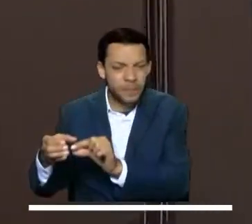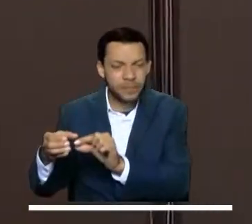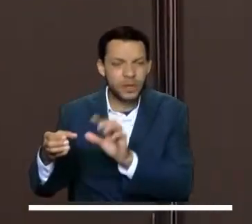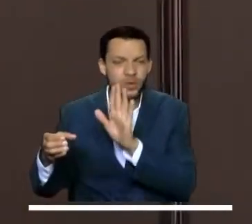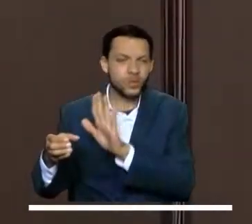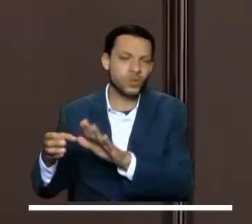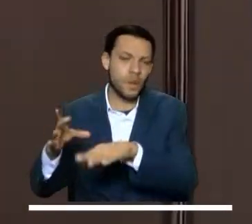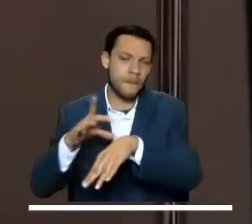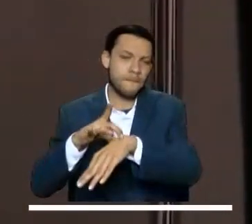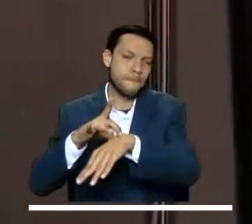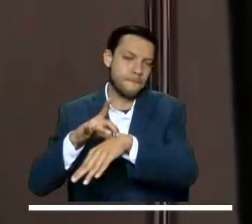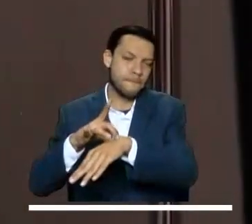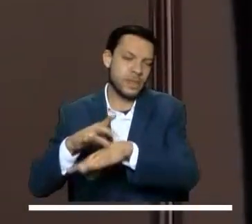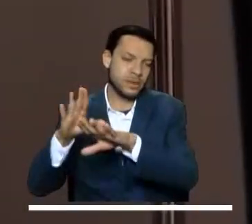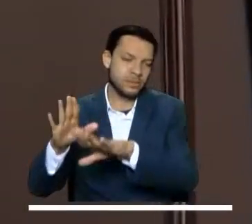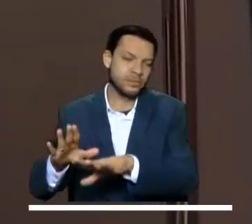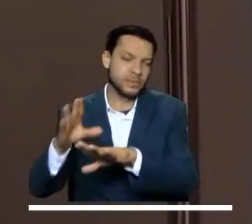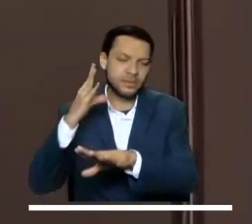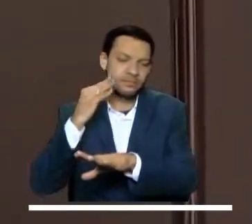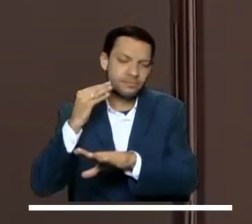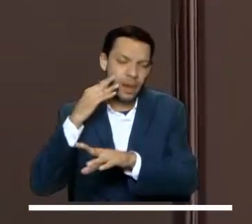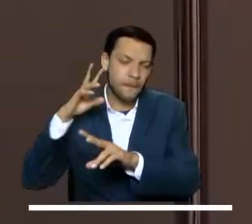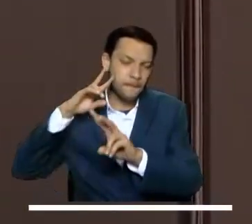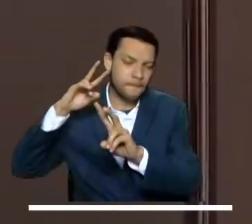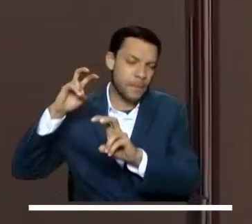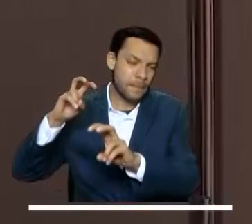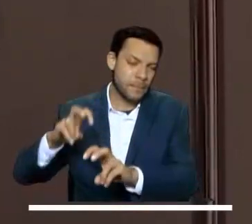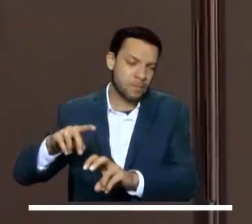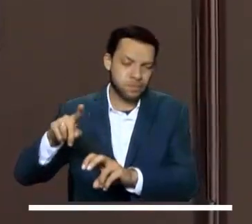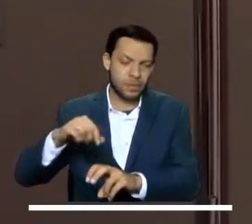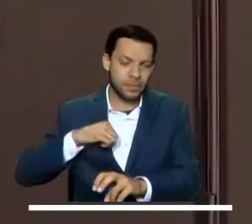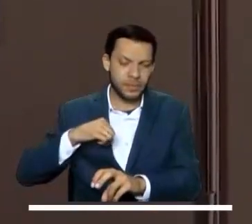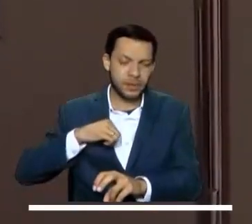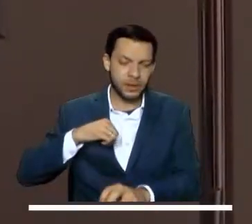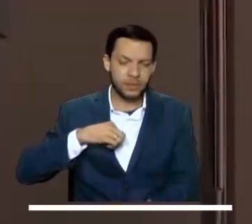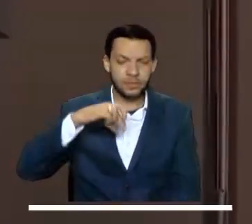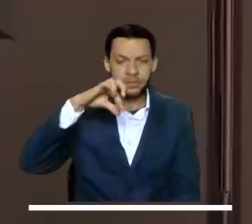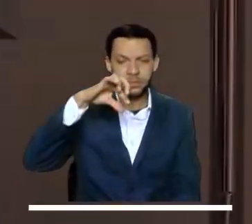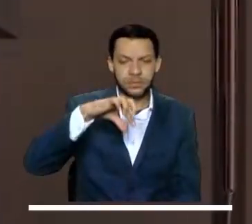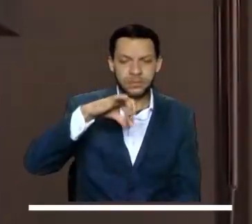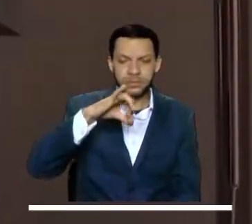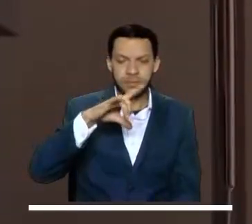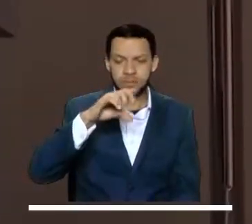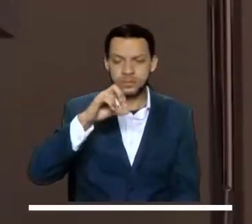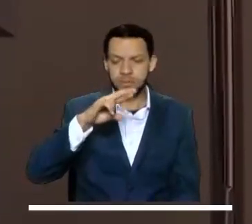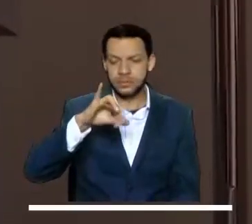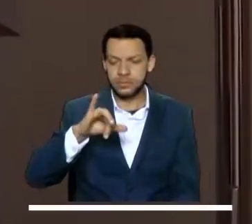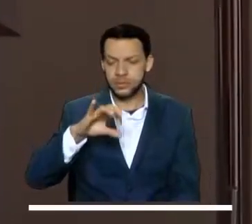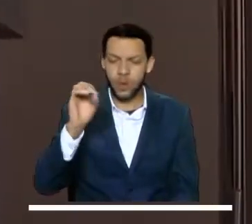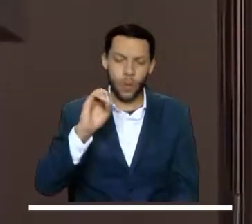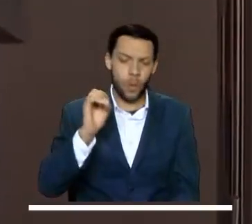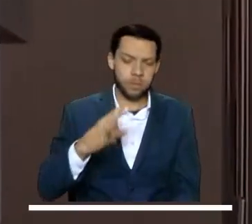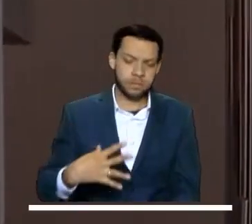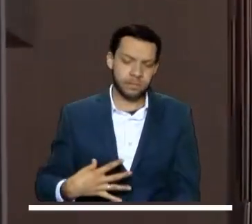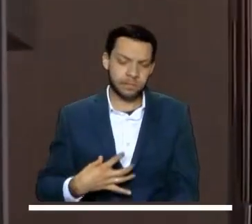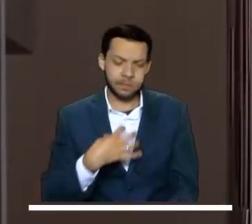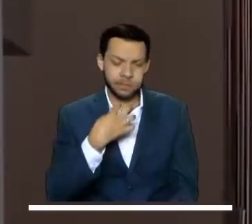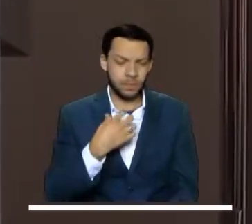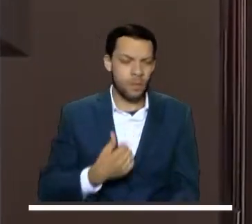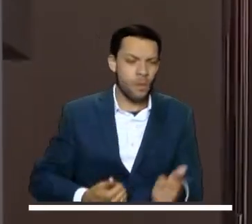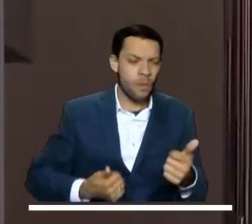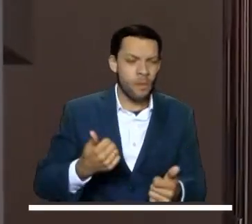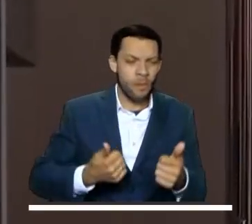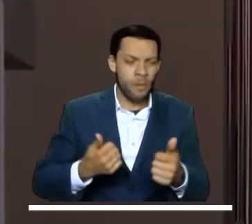el que le pone el diagnóstico final, si hay un cáncer, si hay un helicobacter. ¿Qué otras patologías, doctor Luis Guillermo? Las inflamaciones,